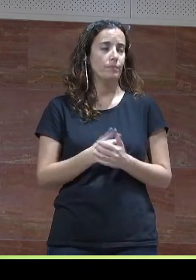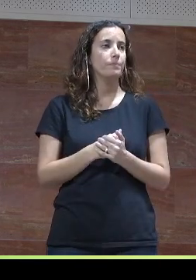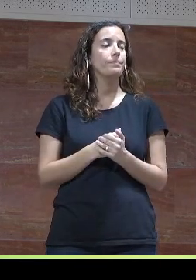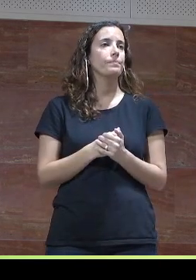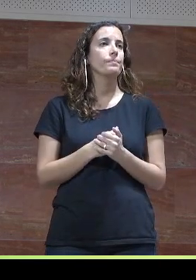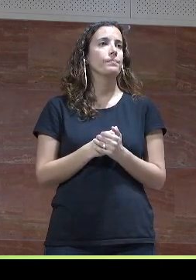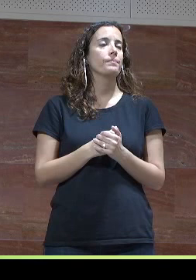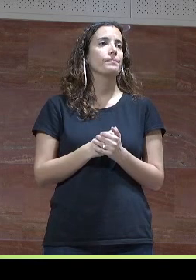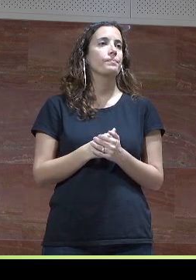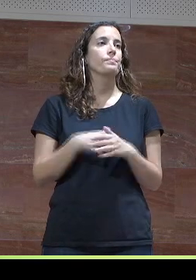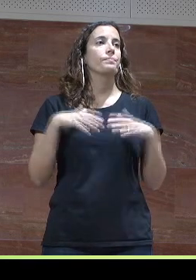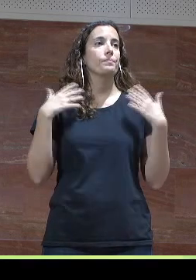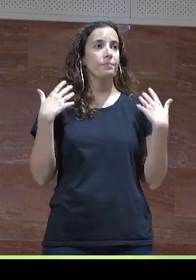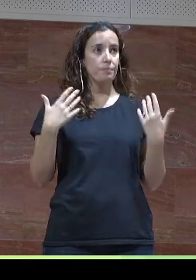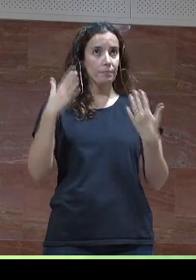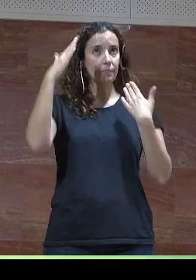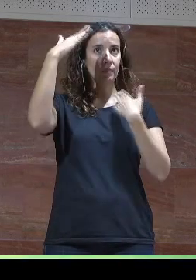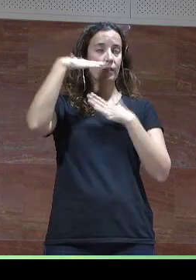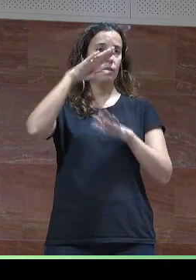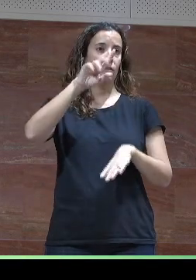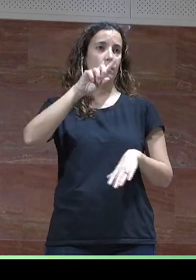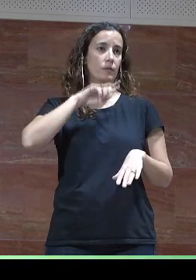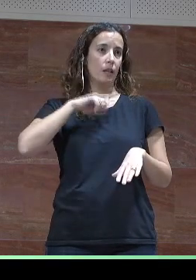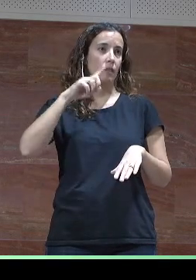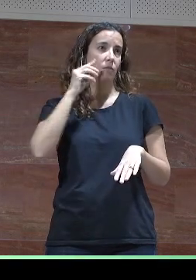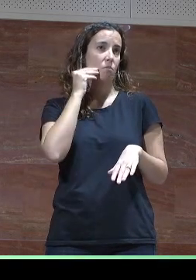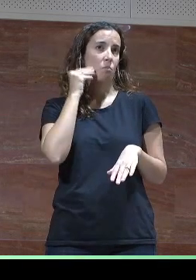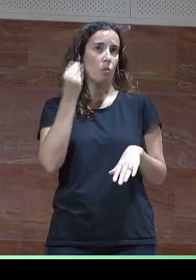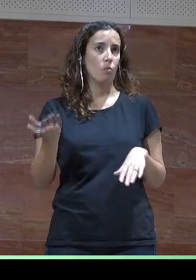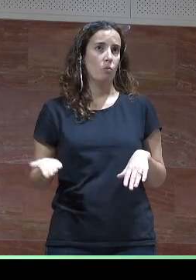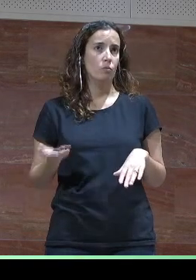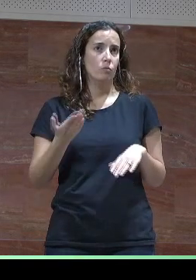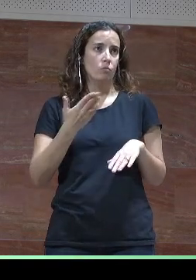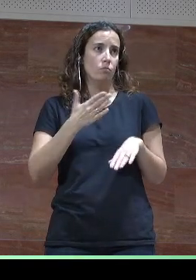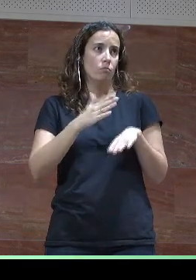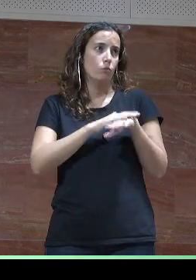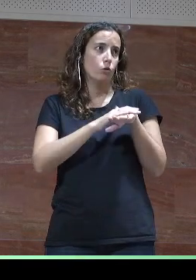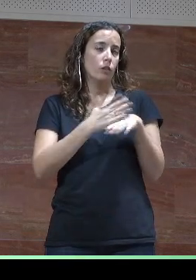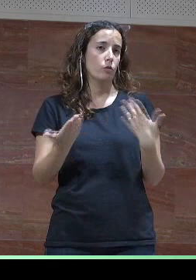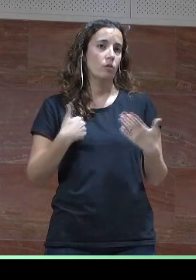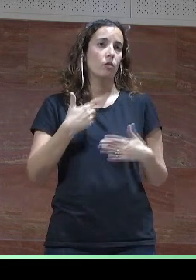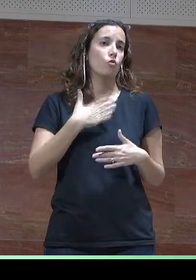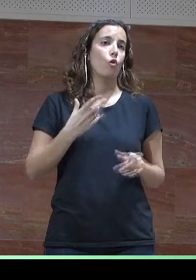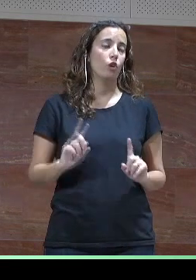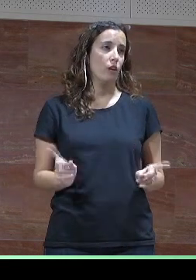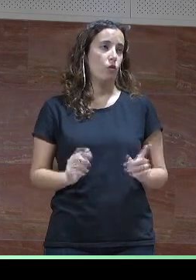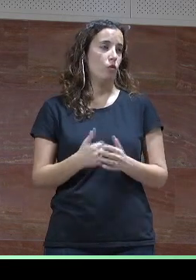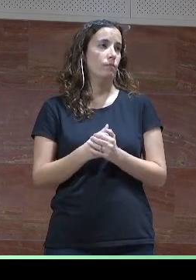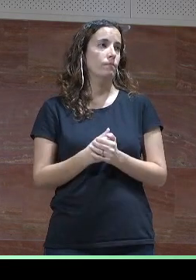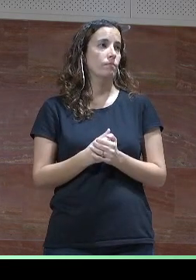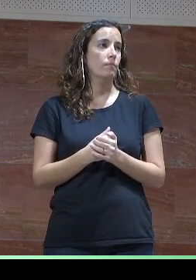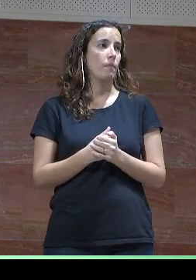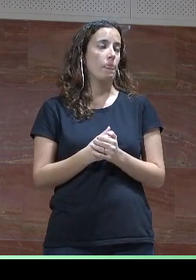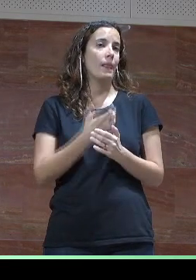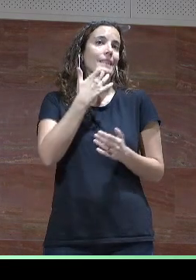o a que me traten como un subnormal. Lo siento. No quiero ser un subnormal